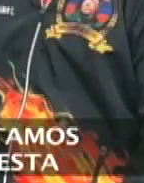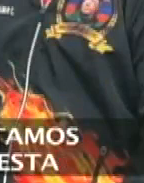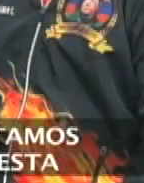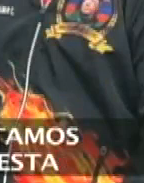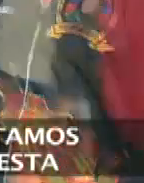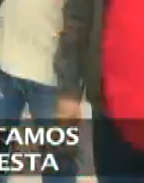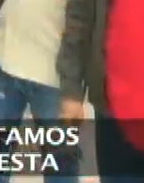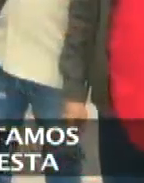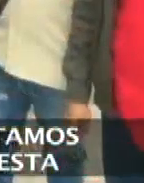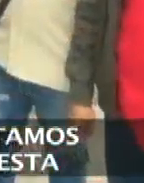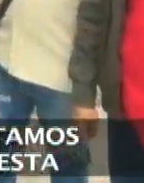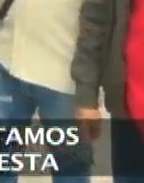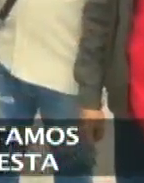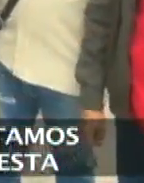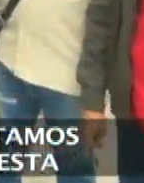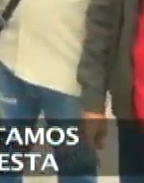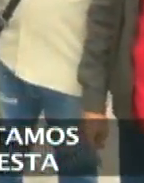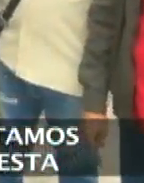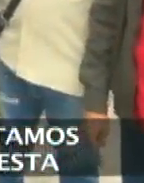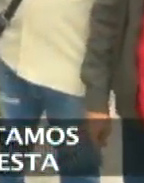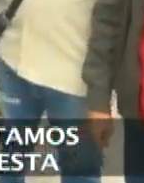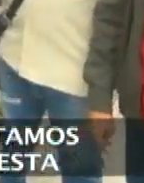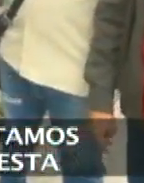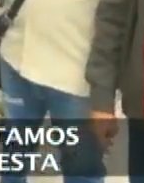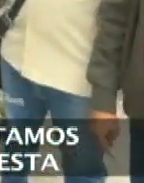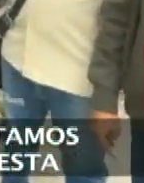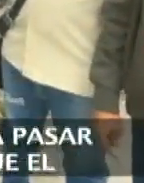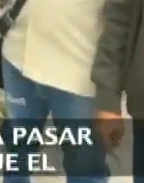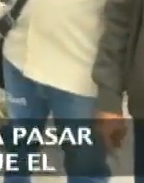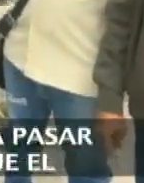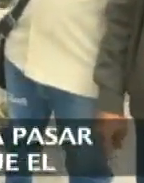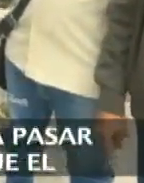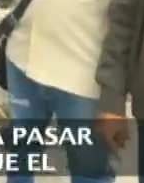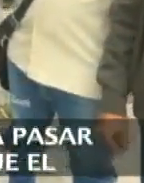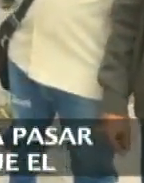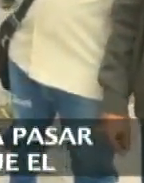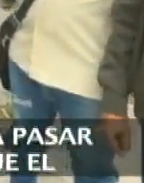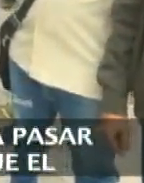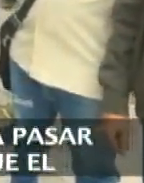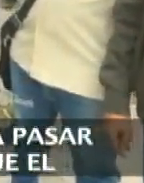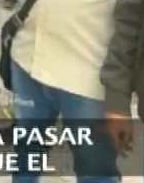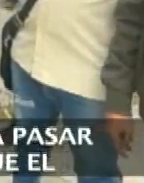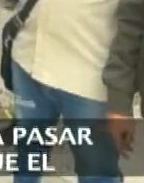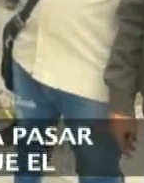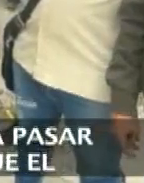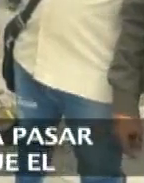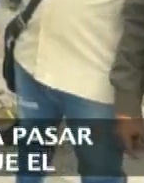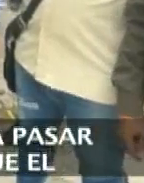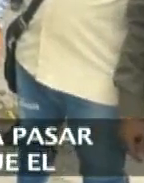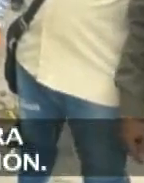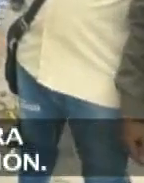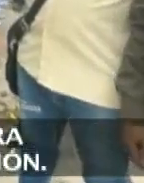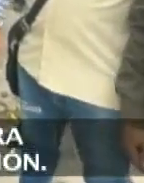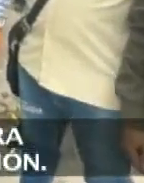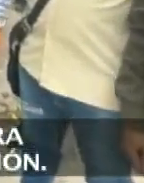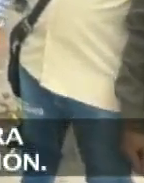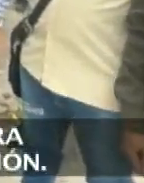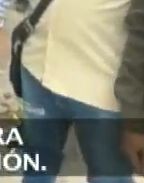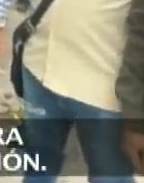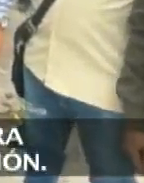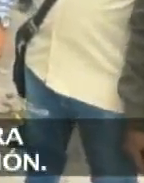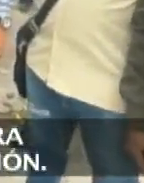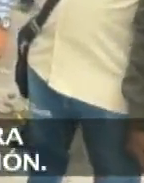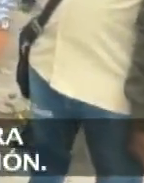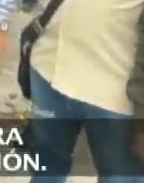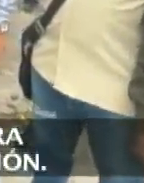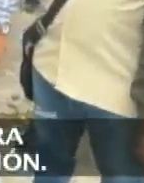Aquí honrando su palabra, estamos en la comuna dándole respuestas a la colectividad. Aquí le voy a pasar al compañero Ronald, que fue el vocero del día de ayer,